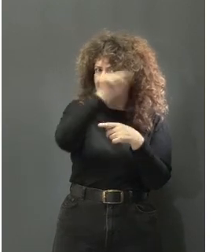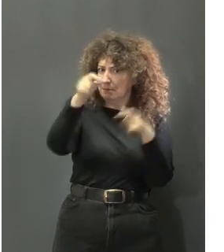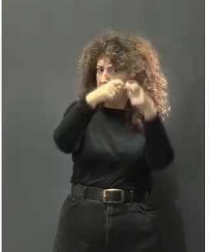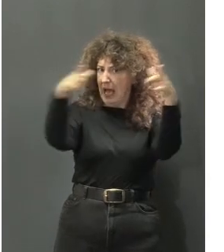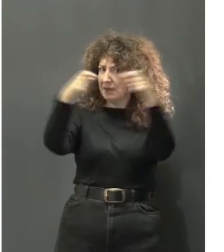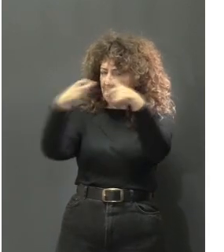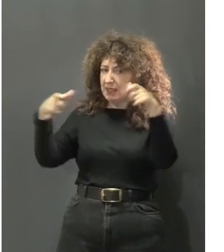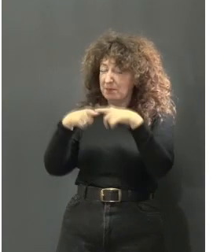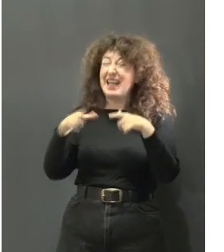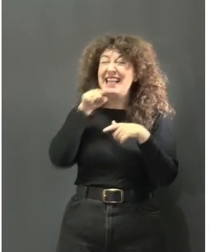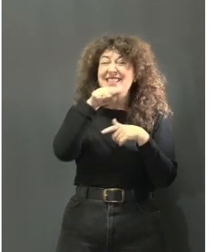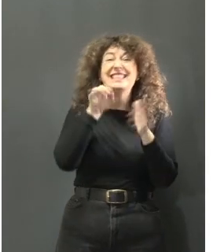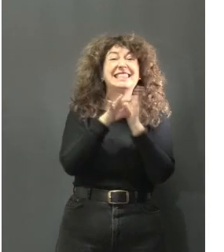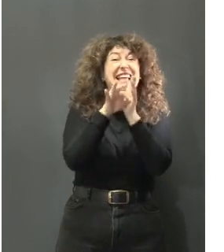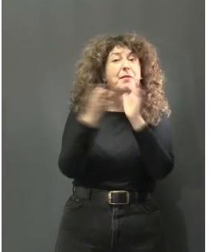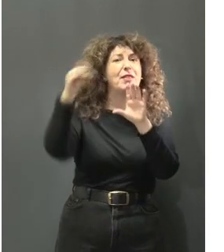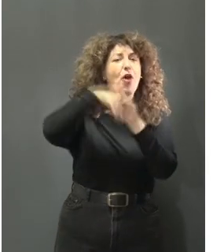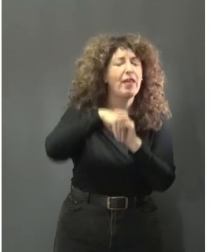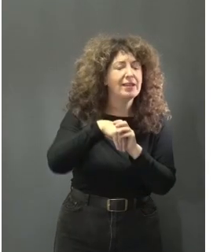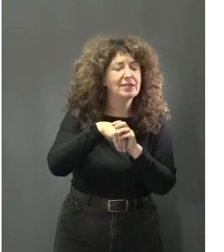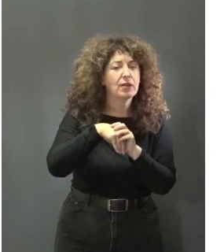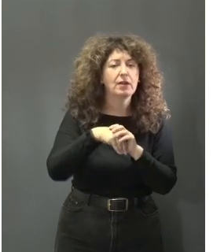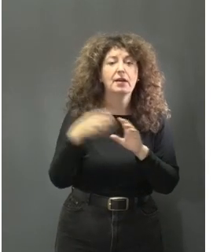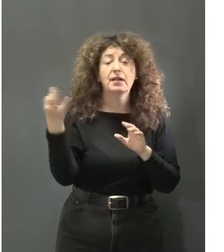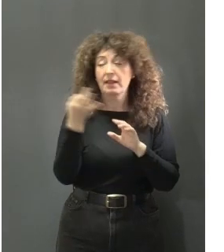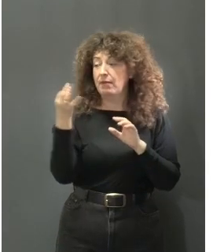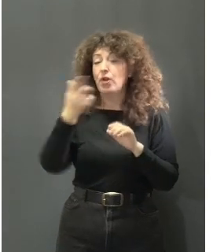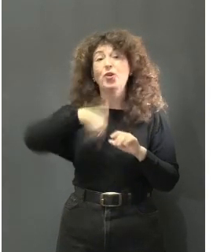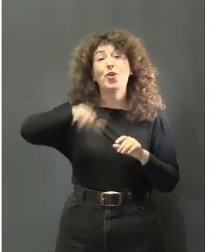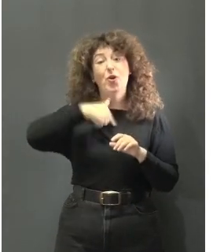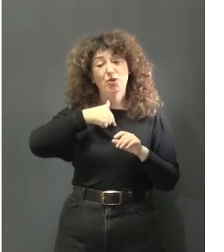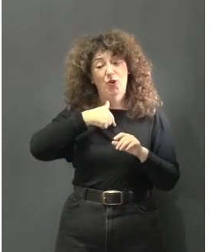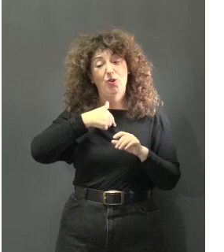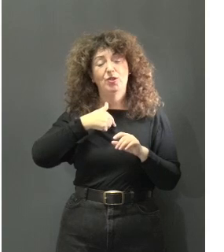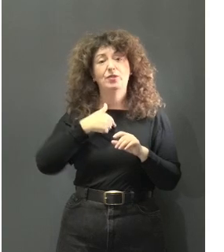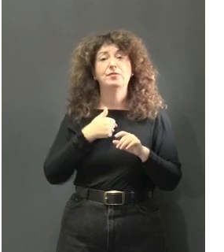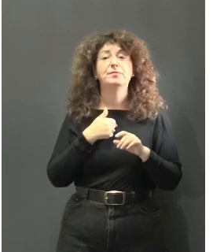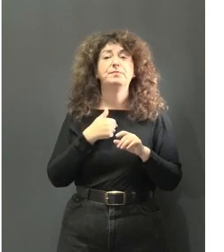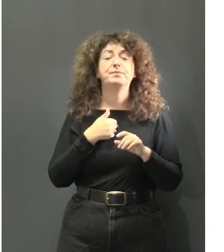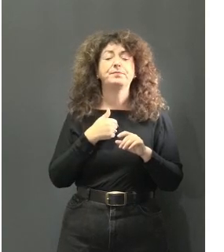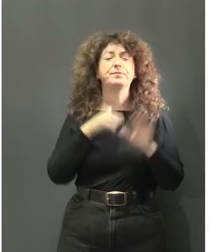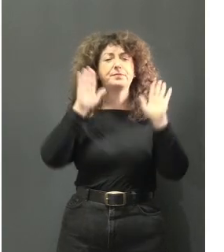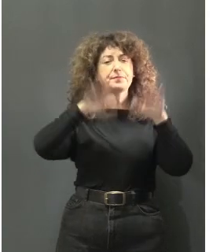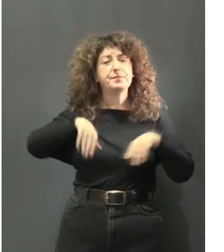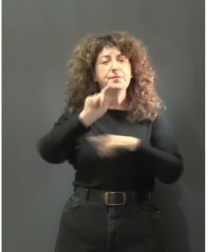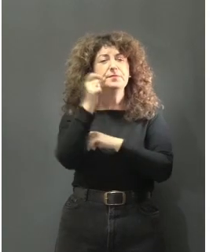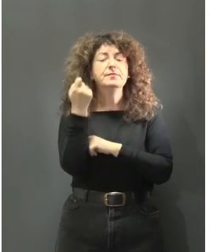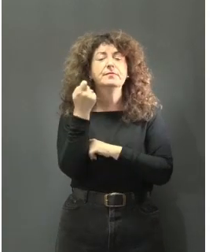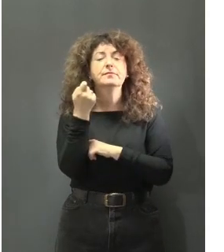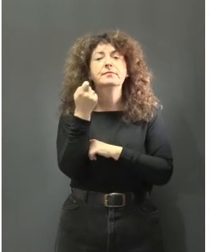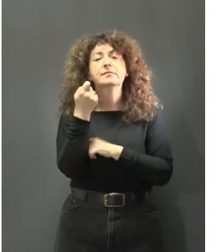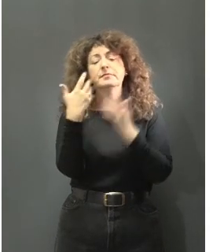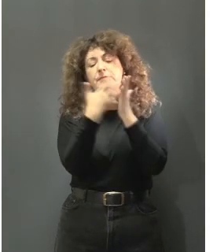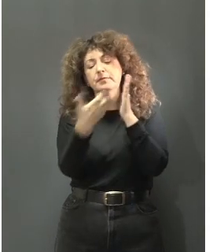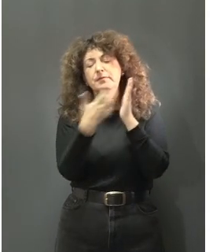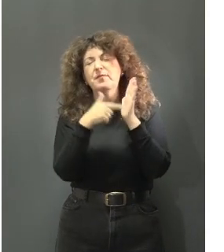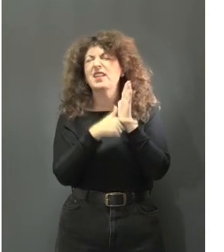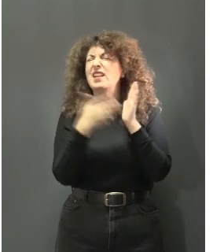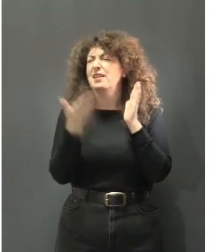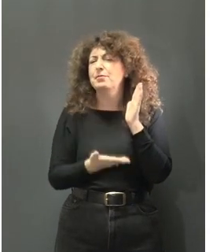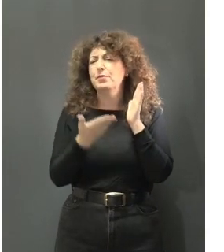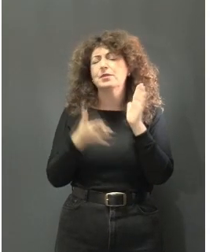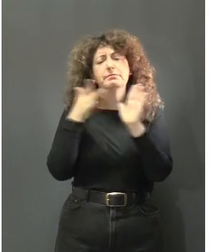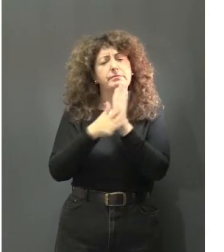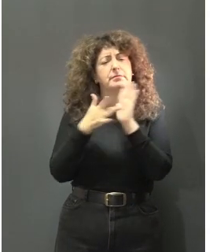dentro de ese servicio? Pues, por ejemplo, conseguimos que se haga referencia a la importancia del lenguaje